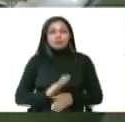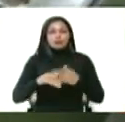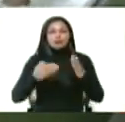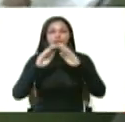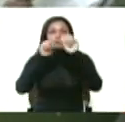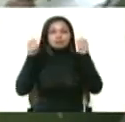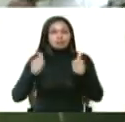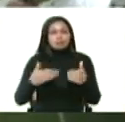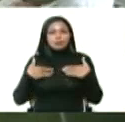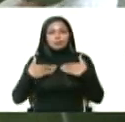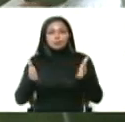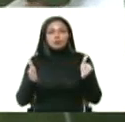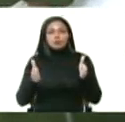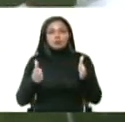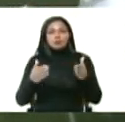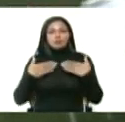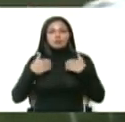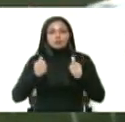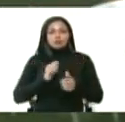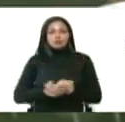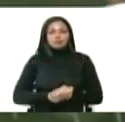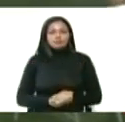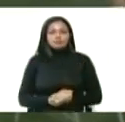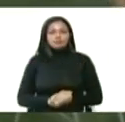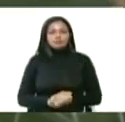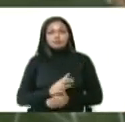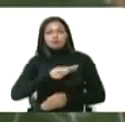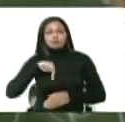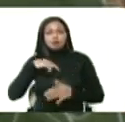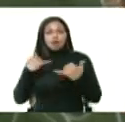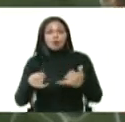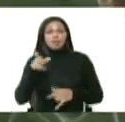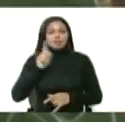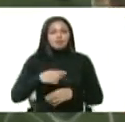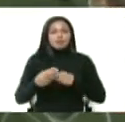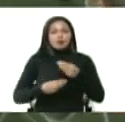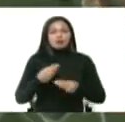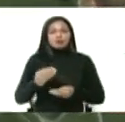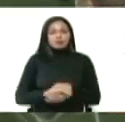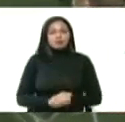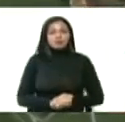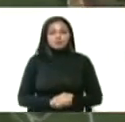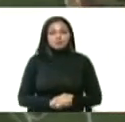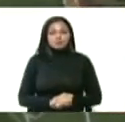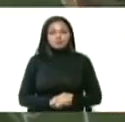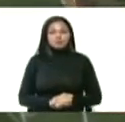sistema público de salud? Es el momento, verdaderamente, así se los digo, vamos a